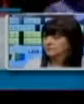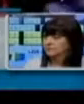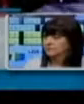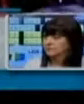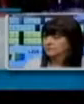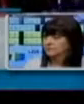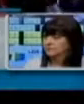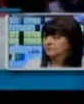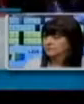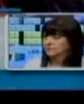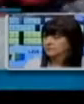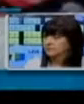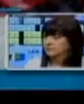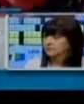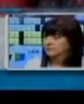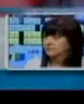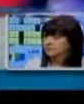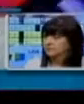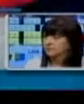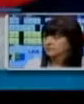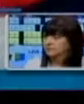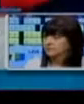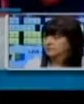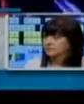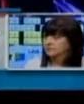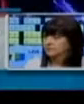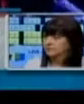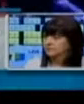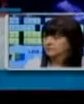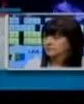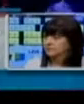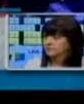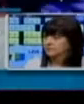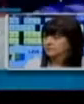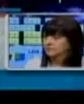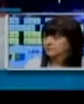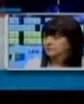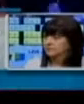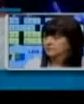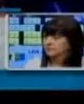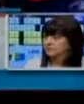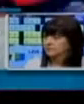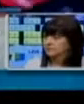hubo en otros actos de este tipo.